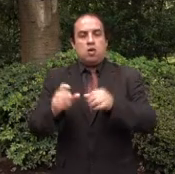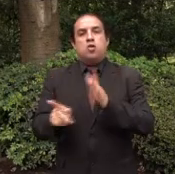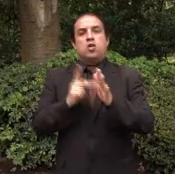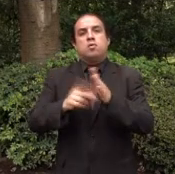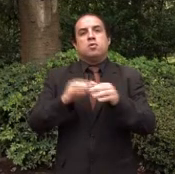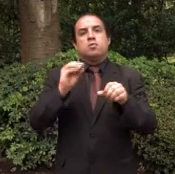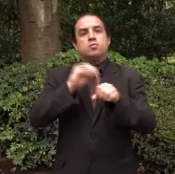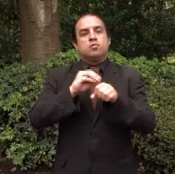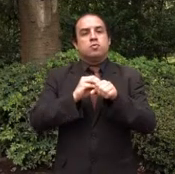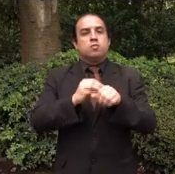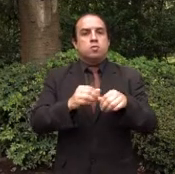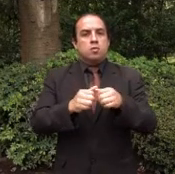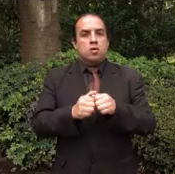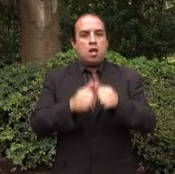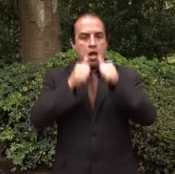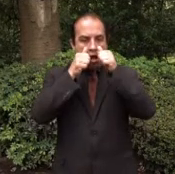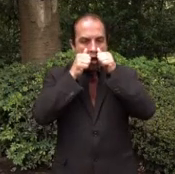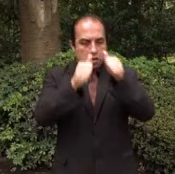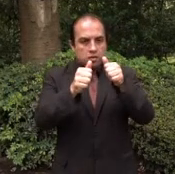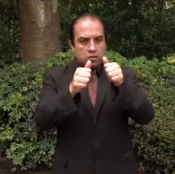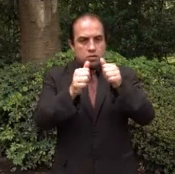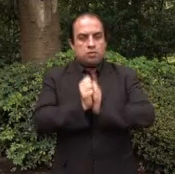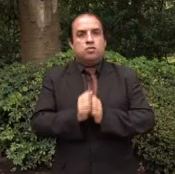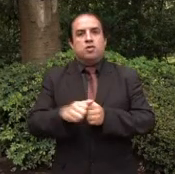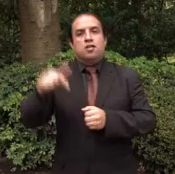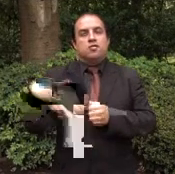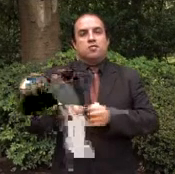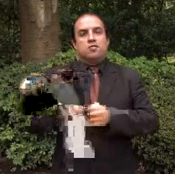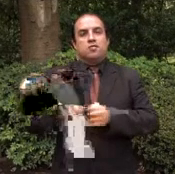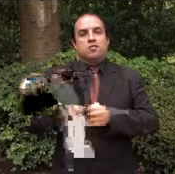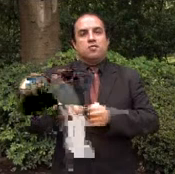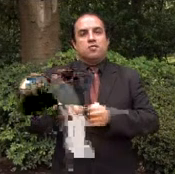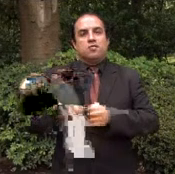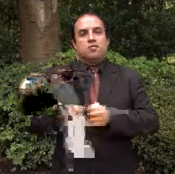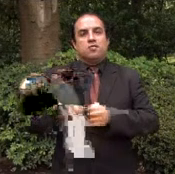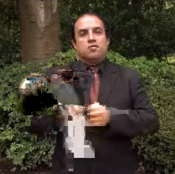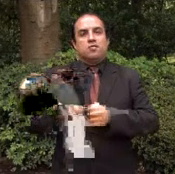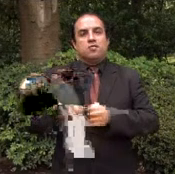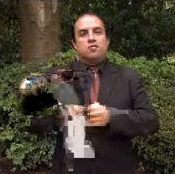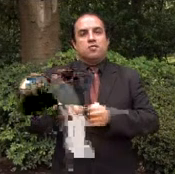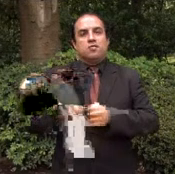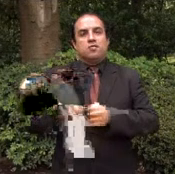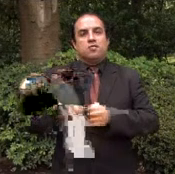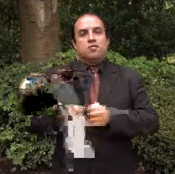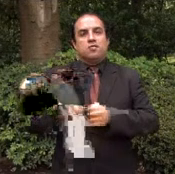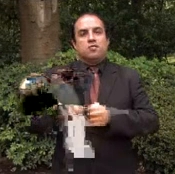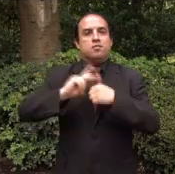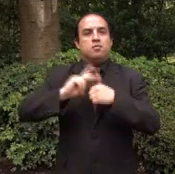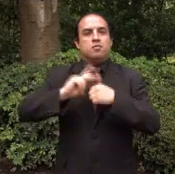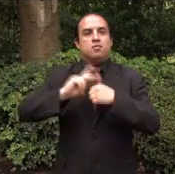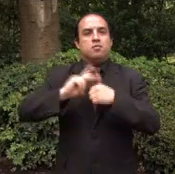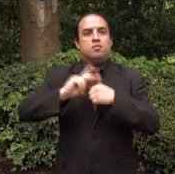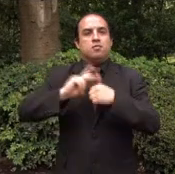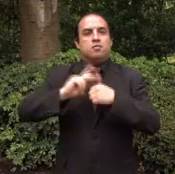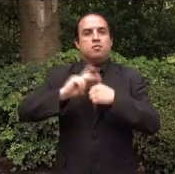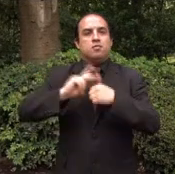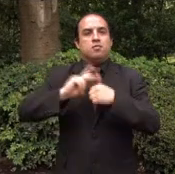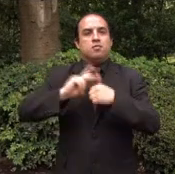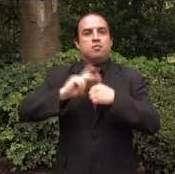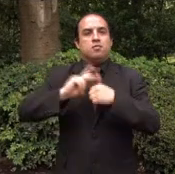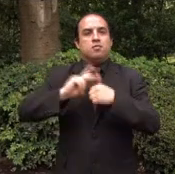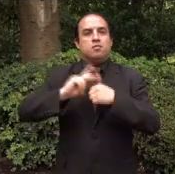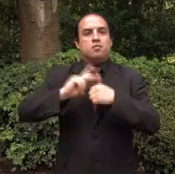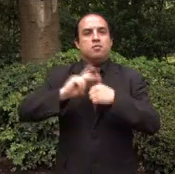su corazón en este espacio fundamental de nuestro país para su rescate natural y su